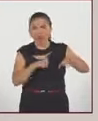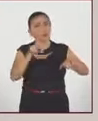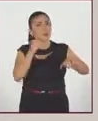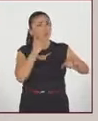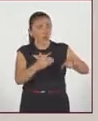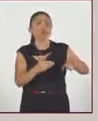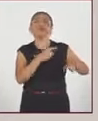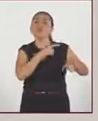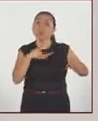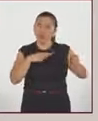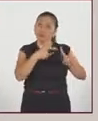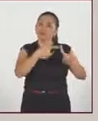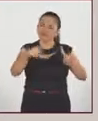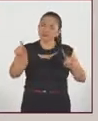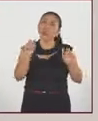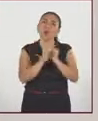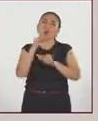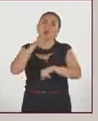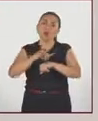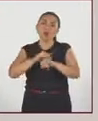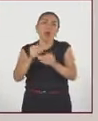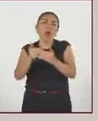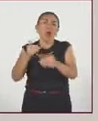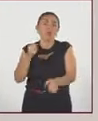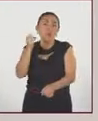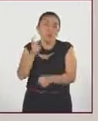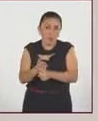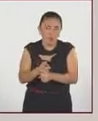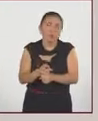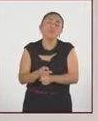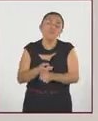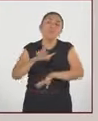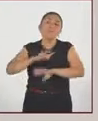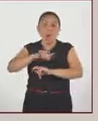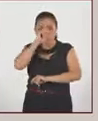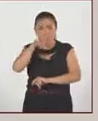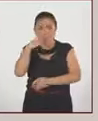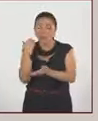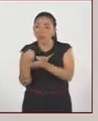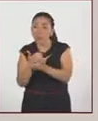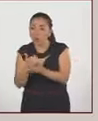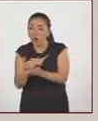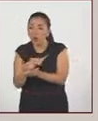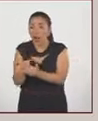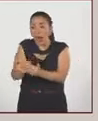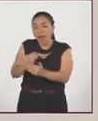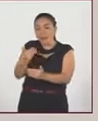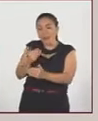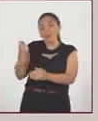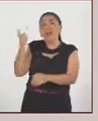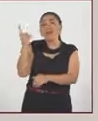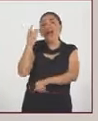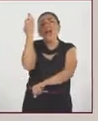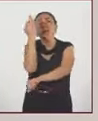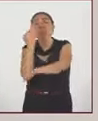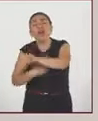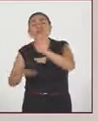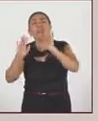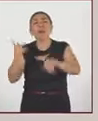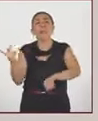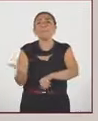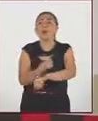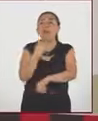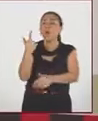mejor derivarlo de manera temprana porque les digo, siempre es más sencillo un tratamiento cuando se hace de manera oportuna a cuando ya es